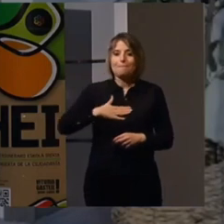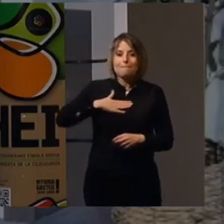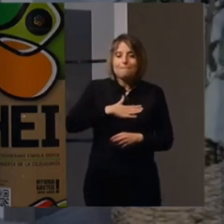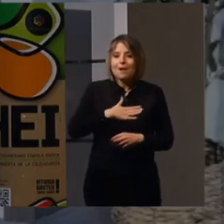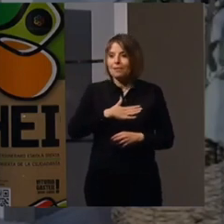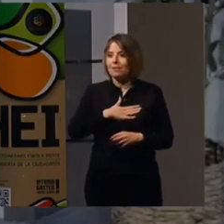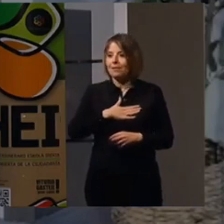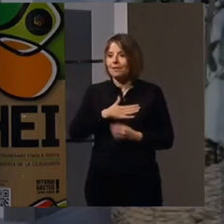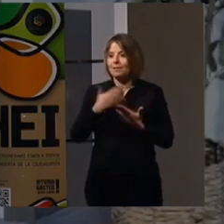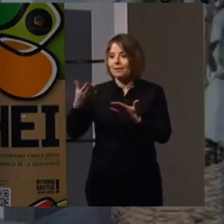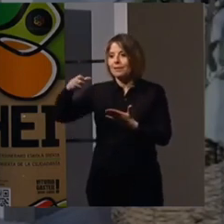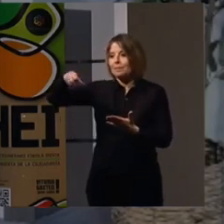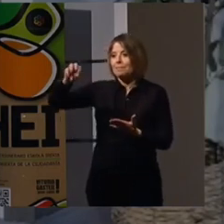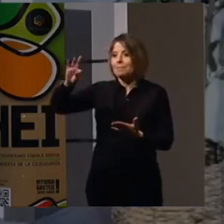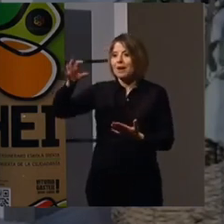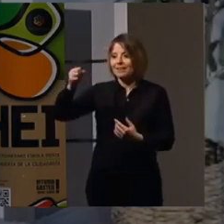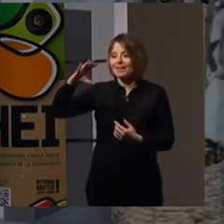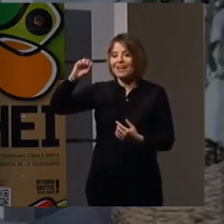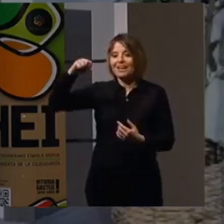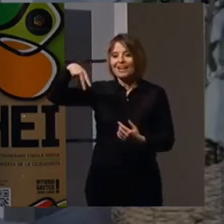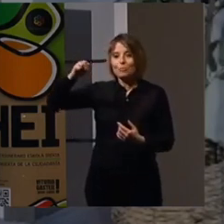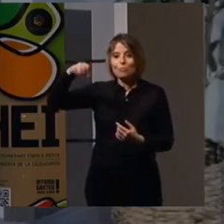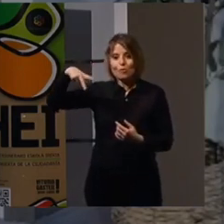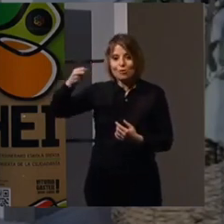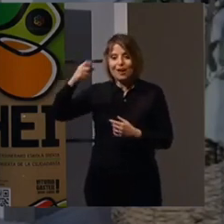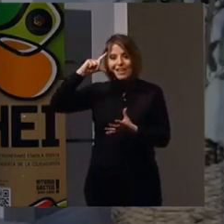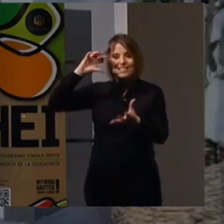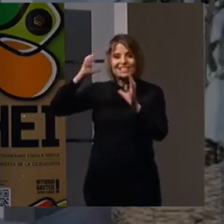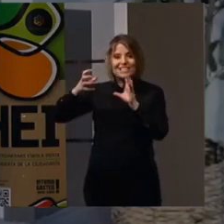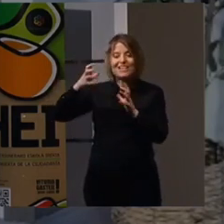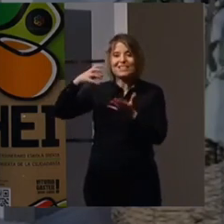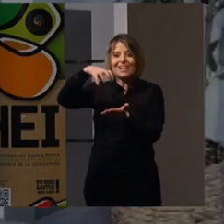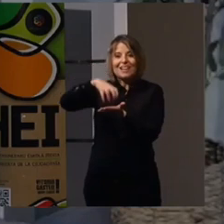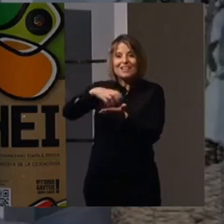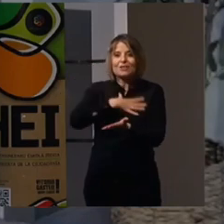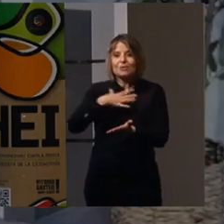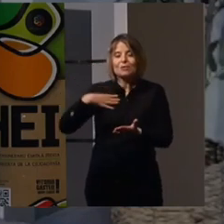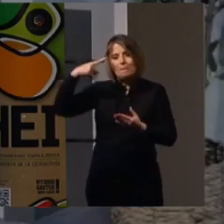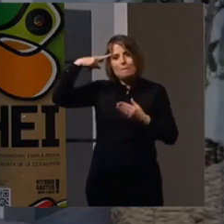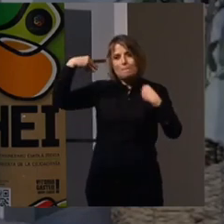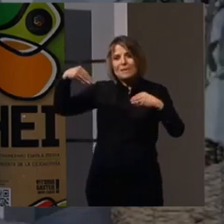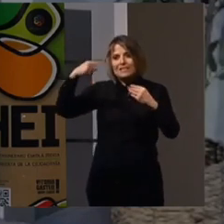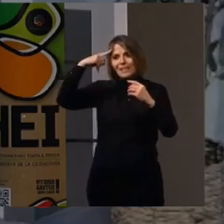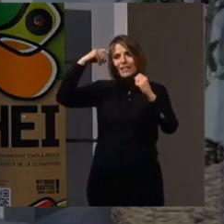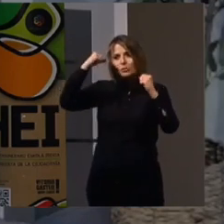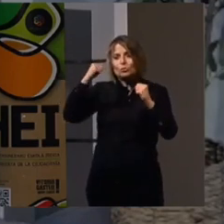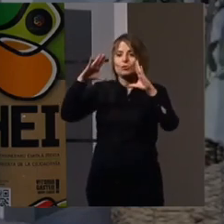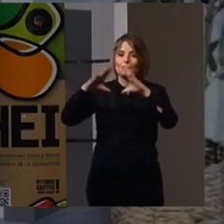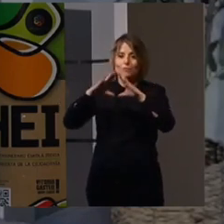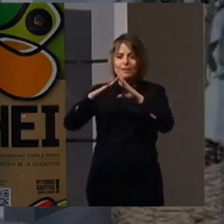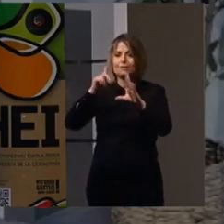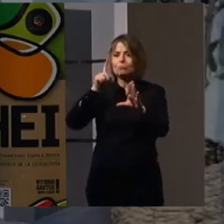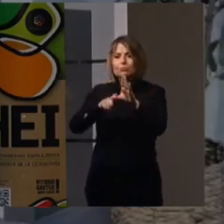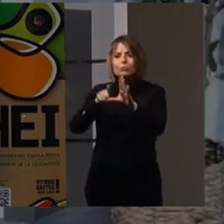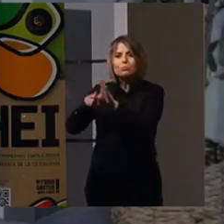de poder contar con Marta Carmona, psiquiatra de Centro de Salud Mental, máster en estudios feministas, militante